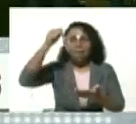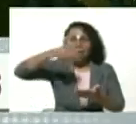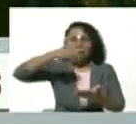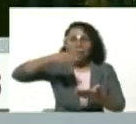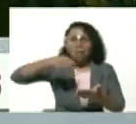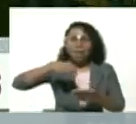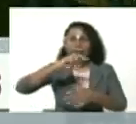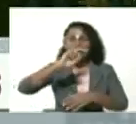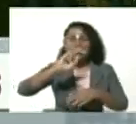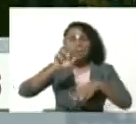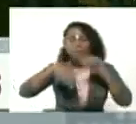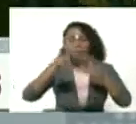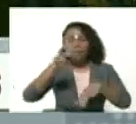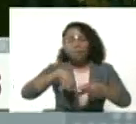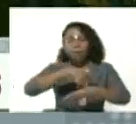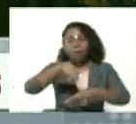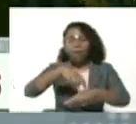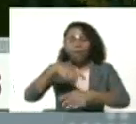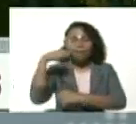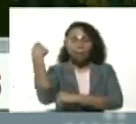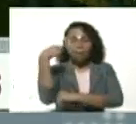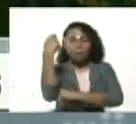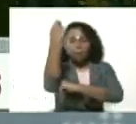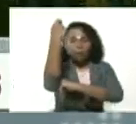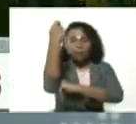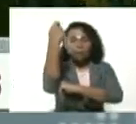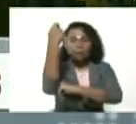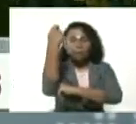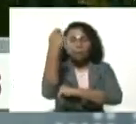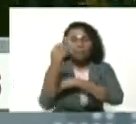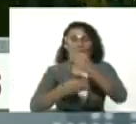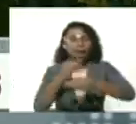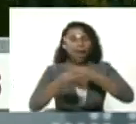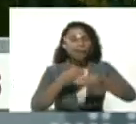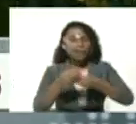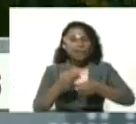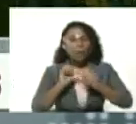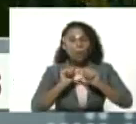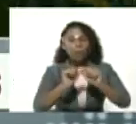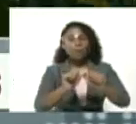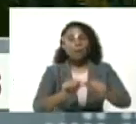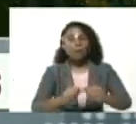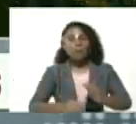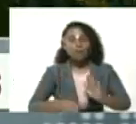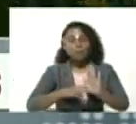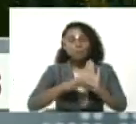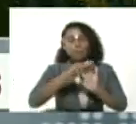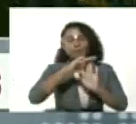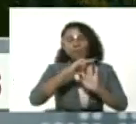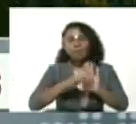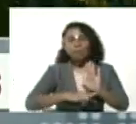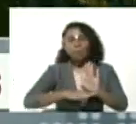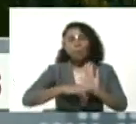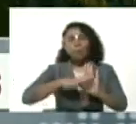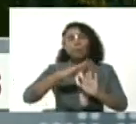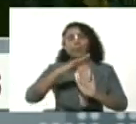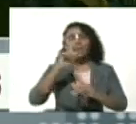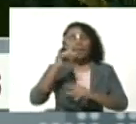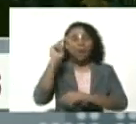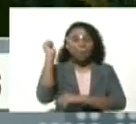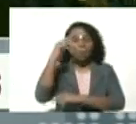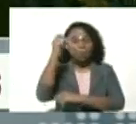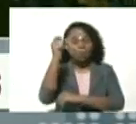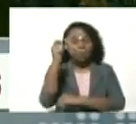12 horas, Apure. Se prevé continúen niveles elevados en los ríos Apure,